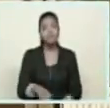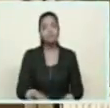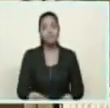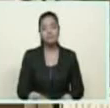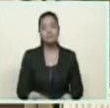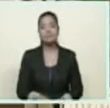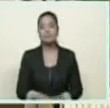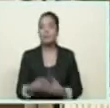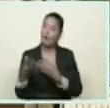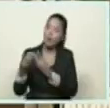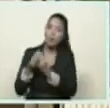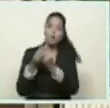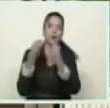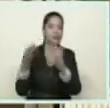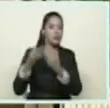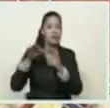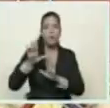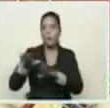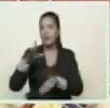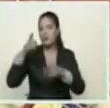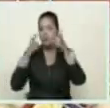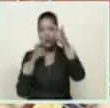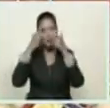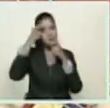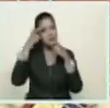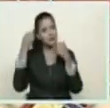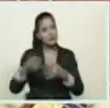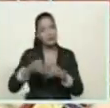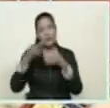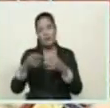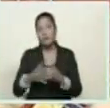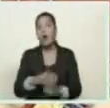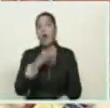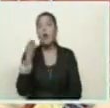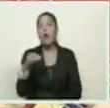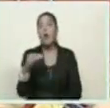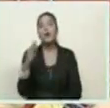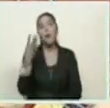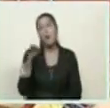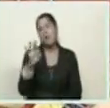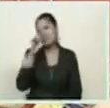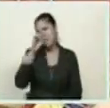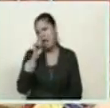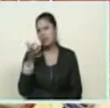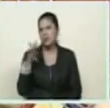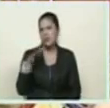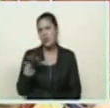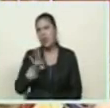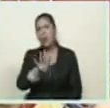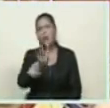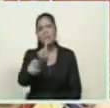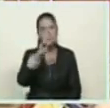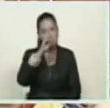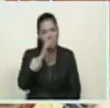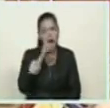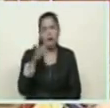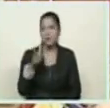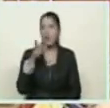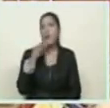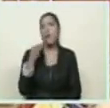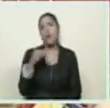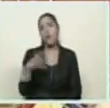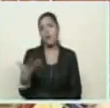acompañando a nuestro comandante hugo chávez ese joven de 40 años 41 años